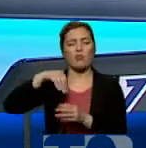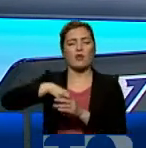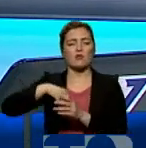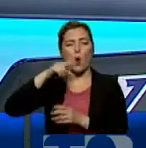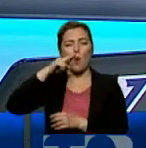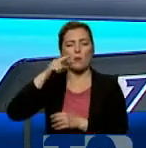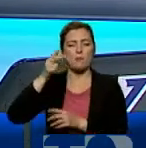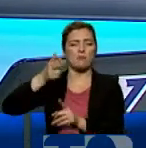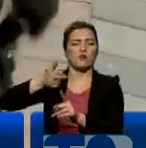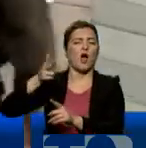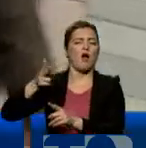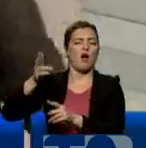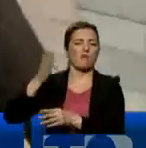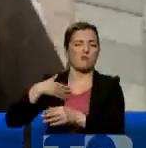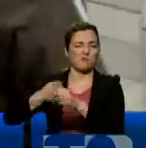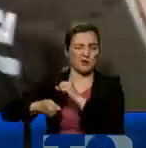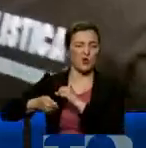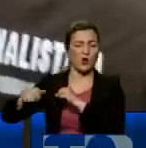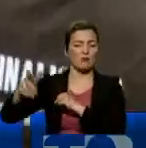lugar.